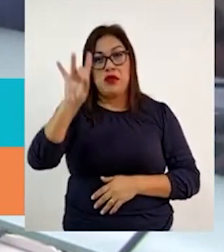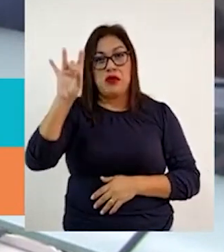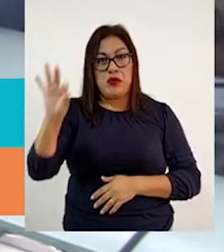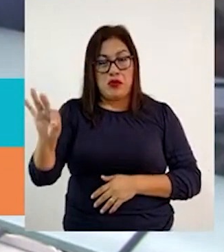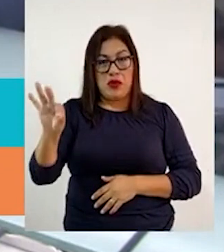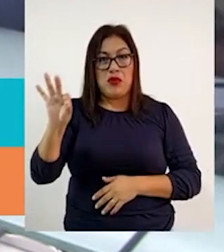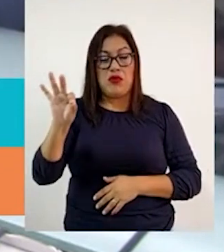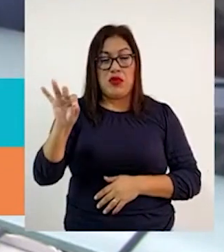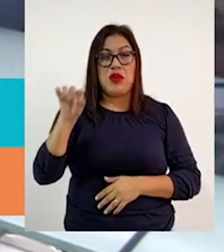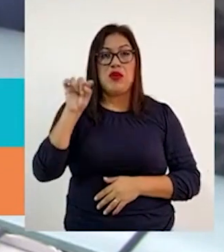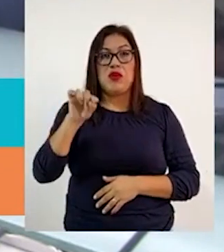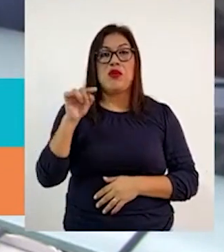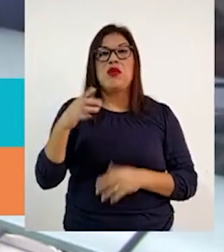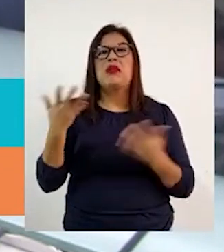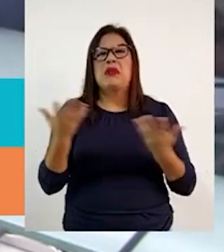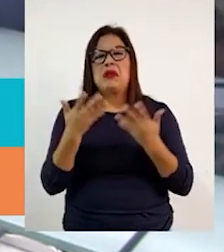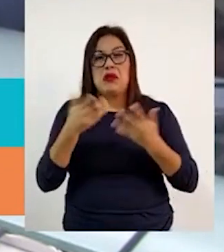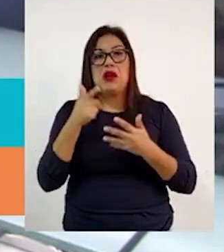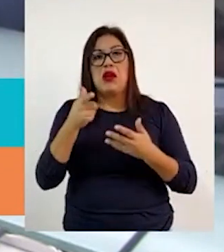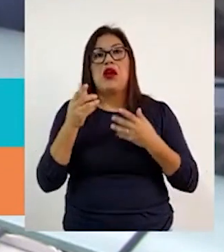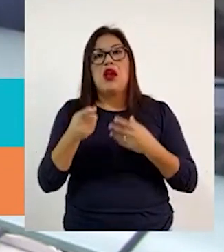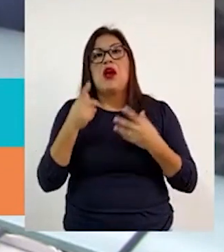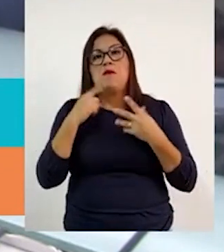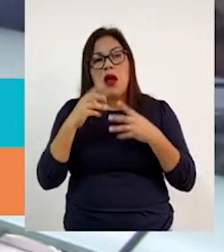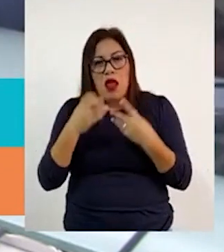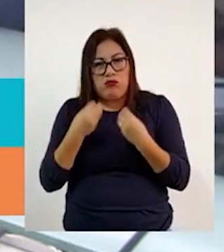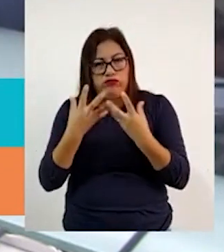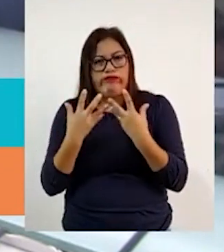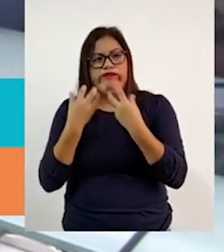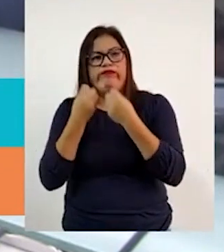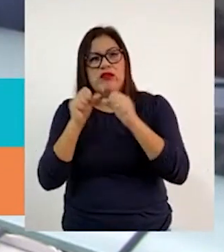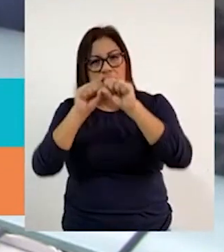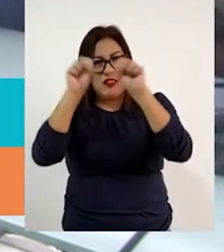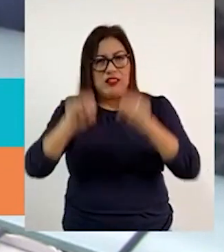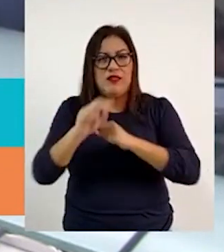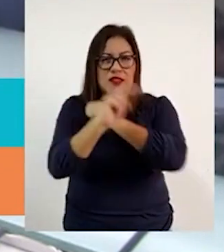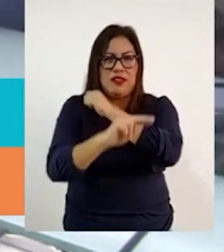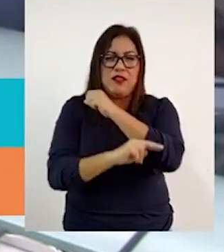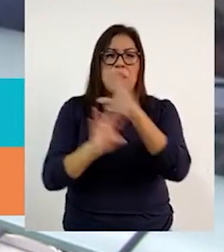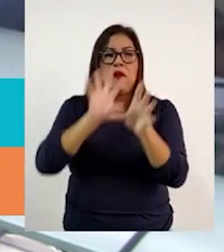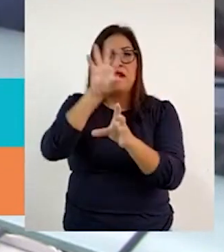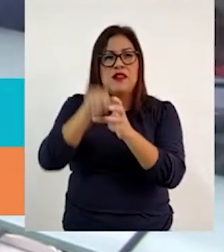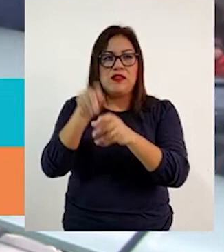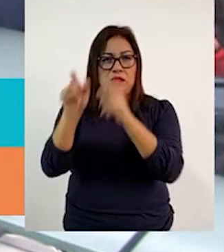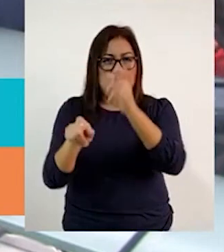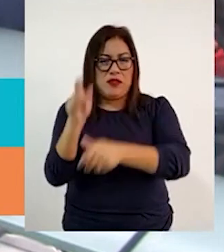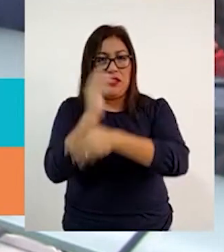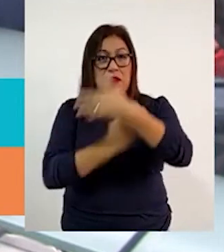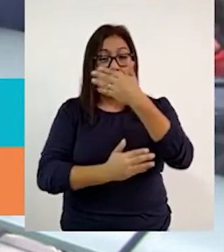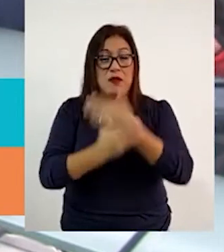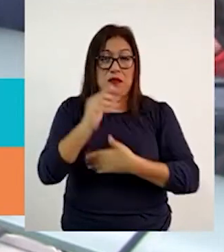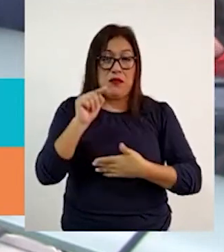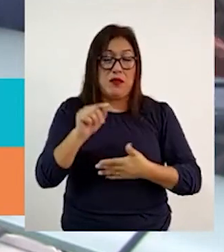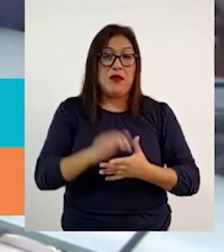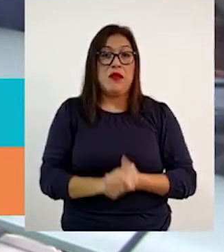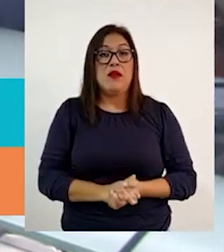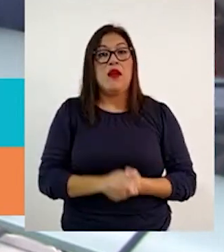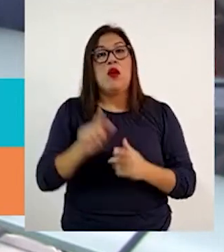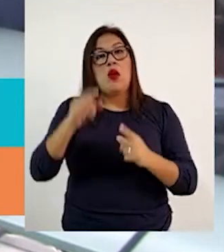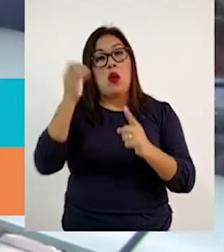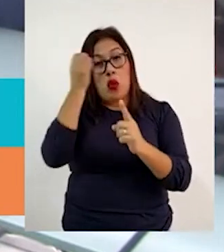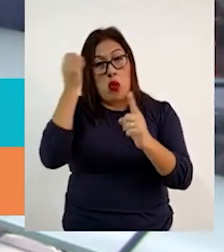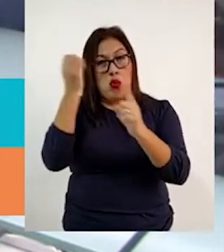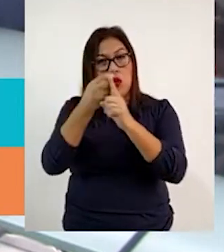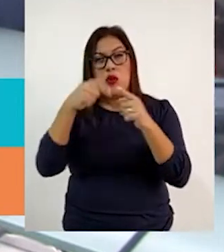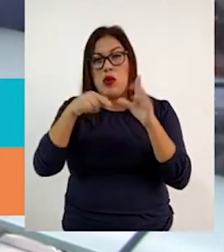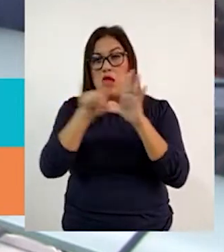31789 que fortalece el Sistema Nacional de la Integración de la Persona con Discapacidad con el objetivo de mejorar